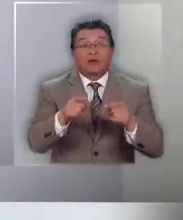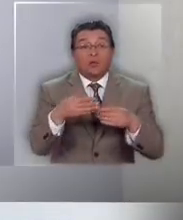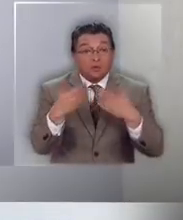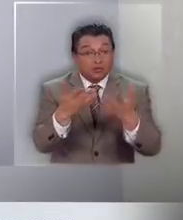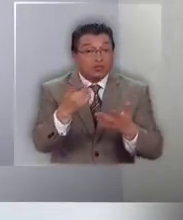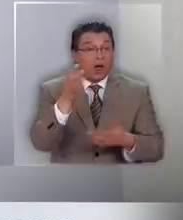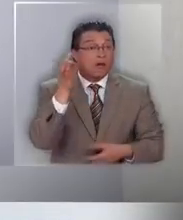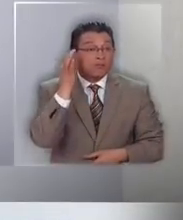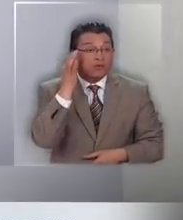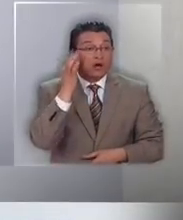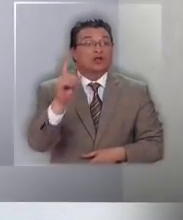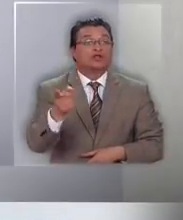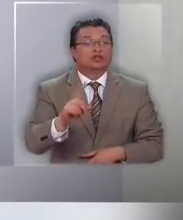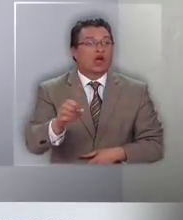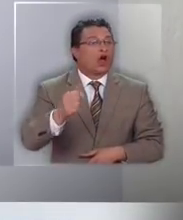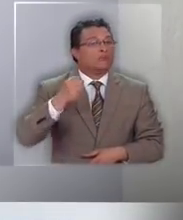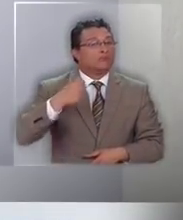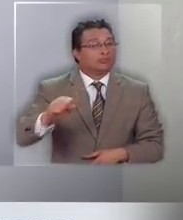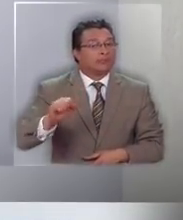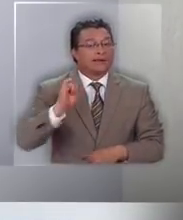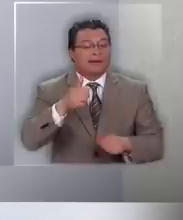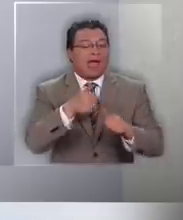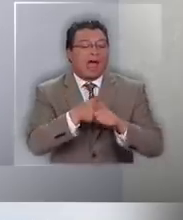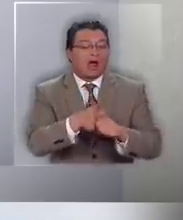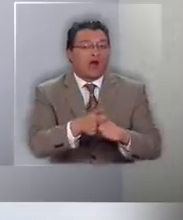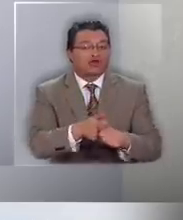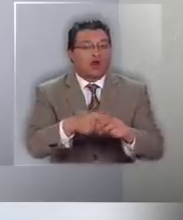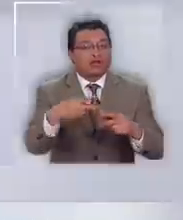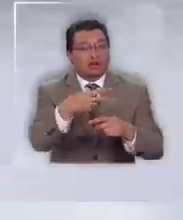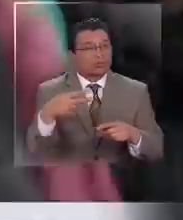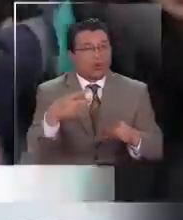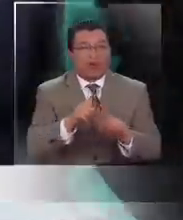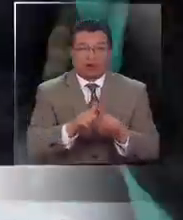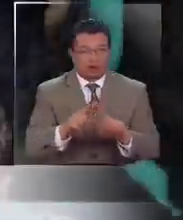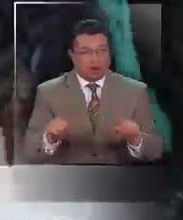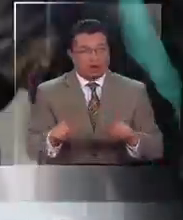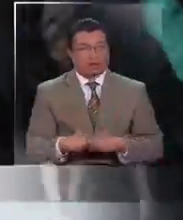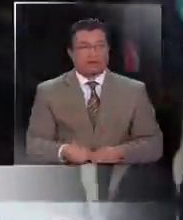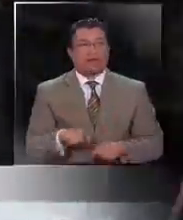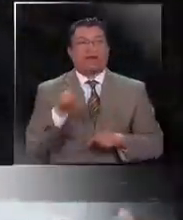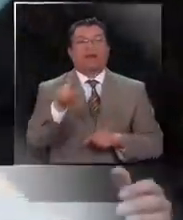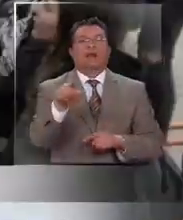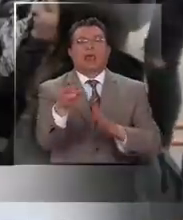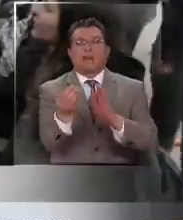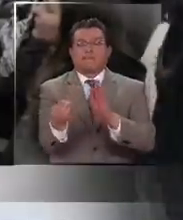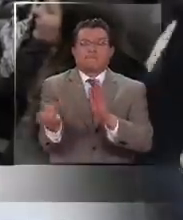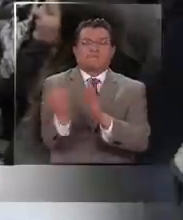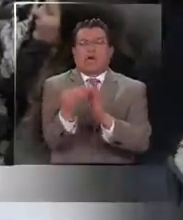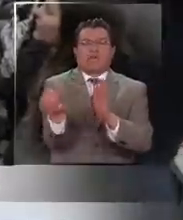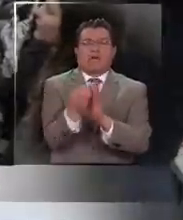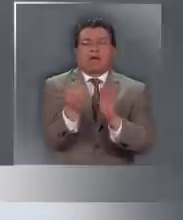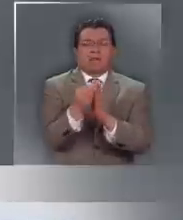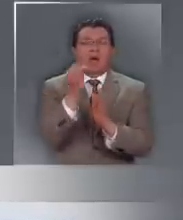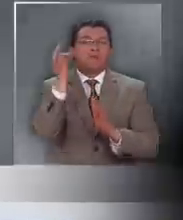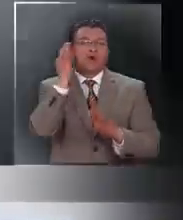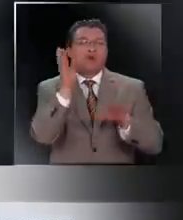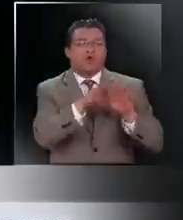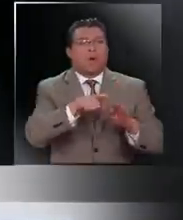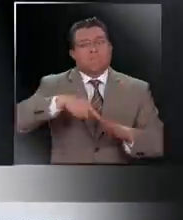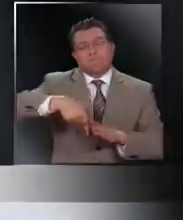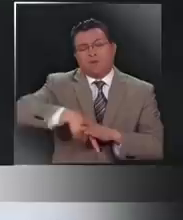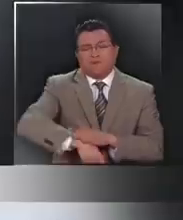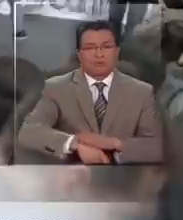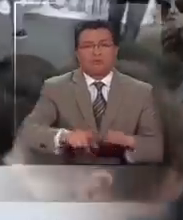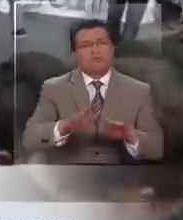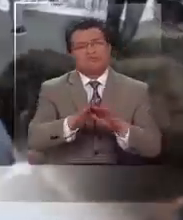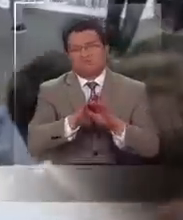mujer no constituye infracción ni acoso sexual. Esta exageración del feminismo profundo está siendo